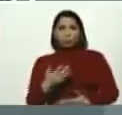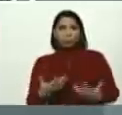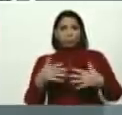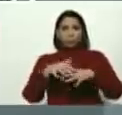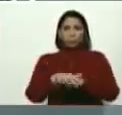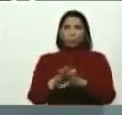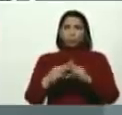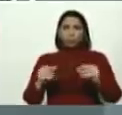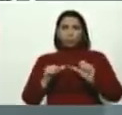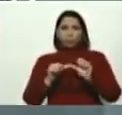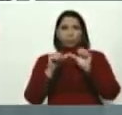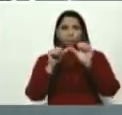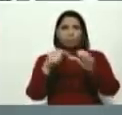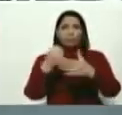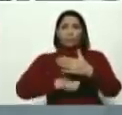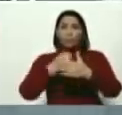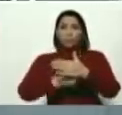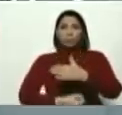para continuar esta batalla.